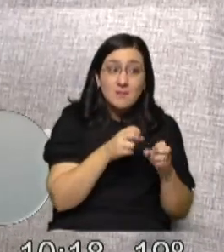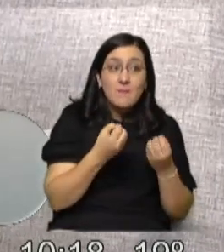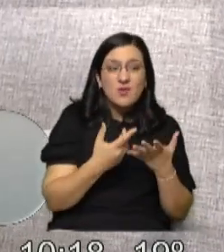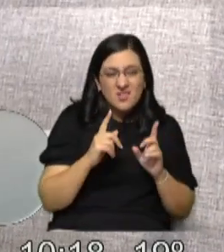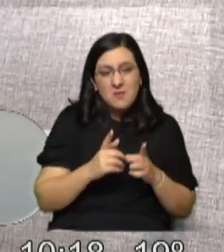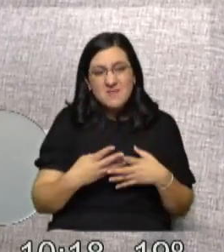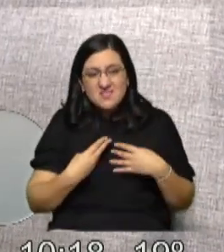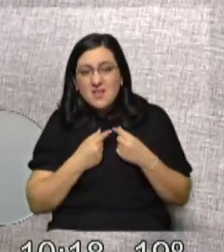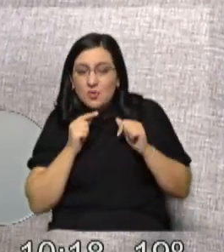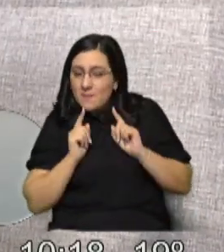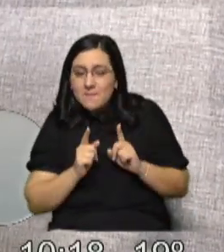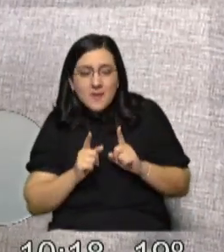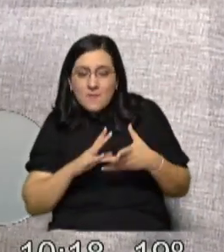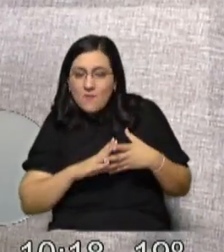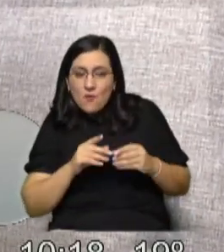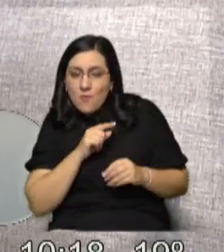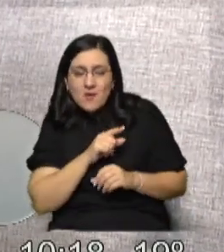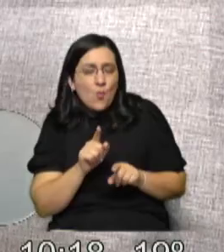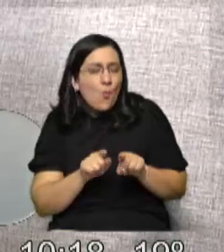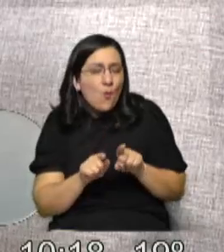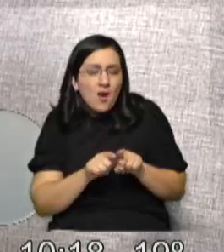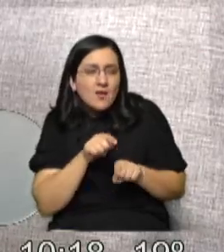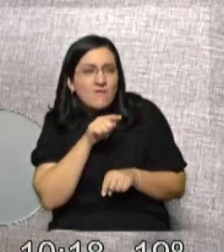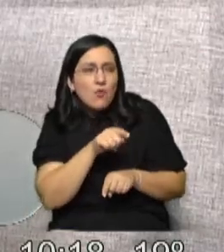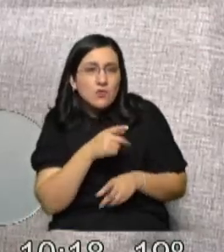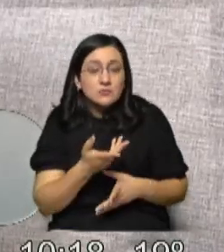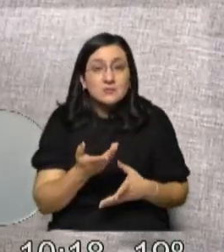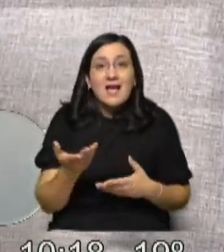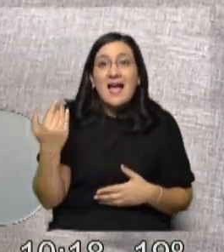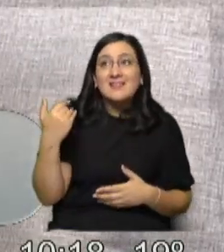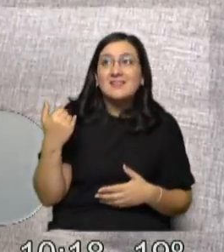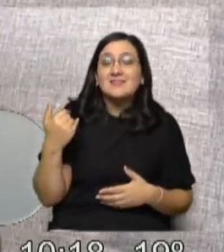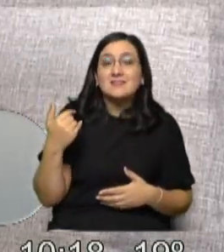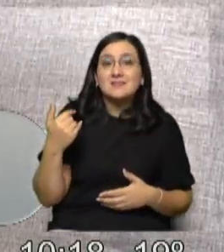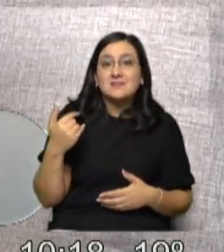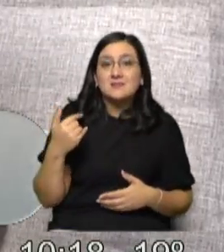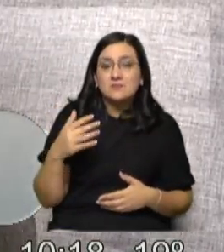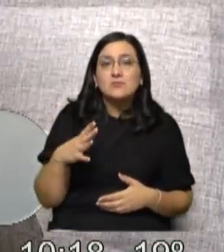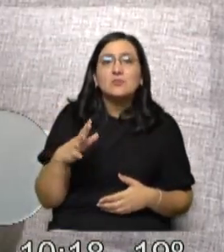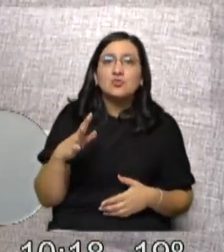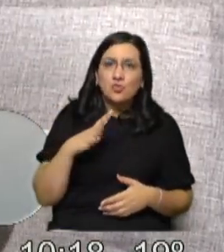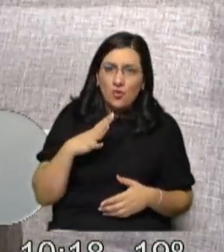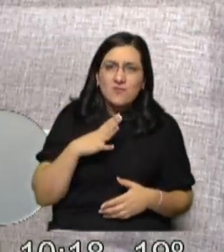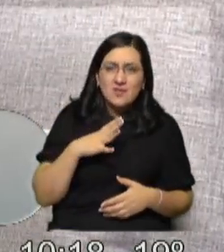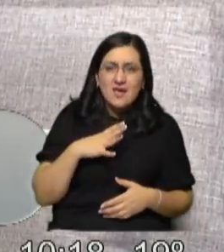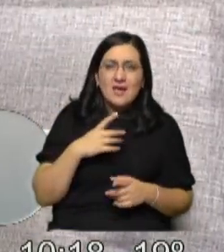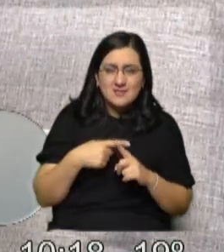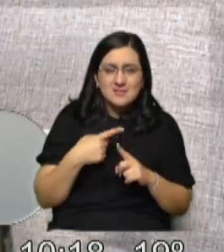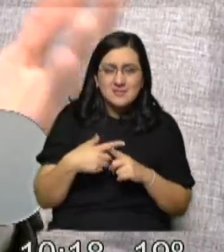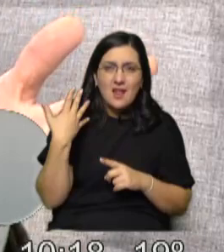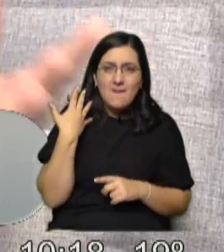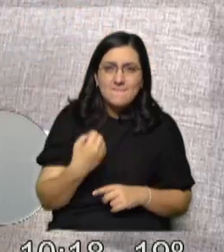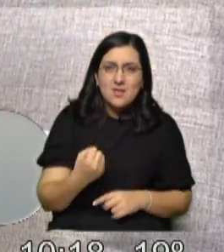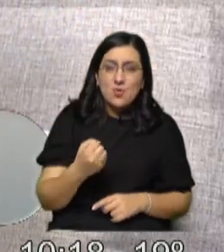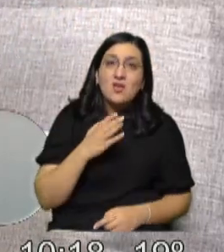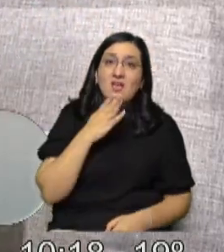me siento de esa manera, como hablábamos hoy, ¿no? Antes hablar tal vez que todavía persiste un poco ese mito de que ir